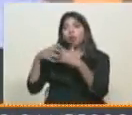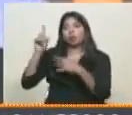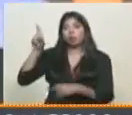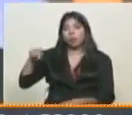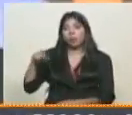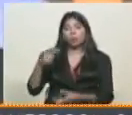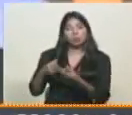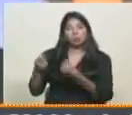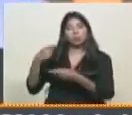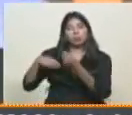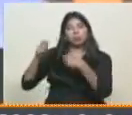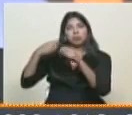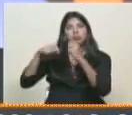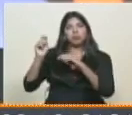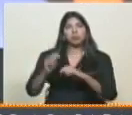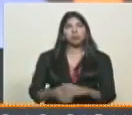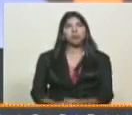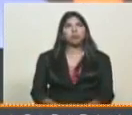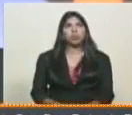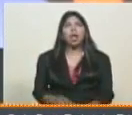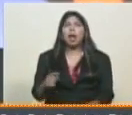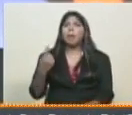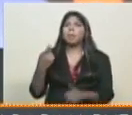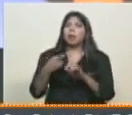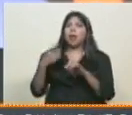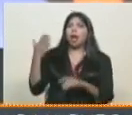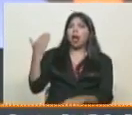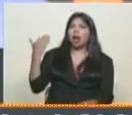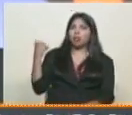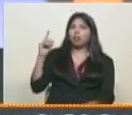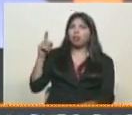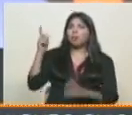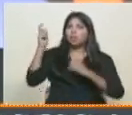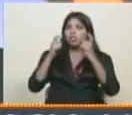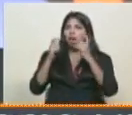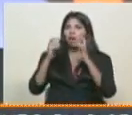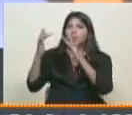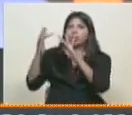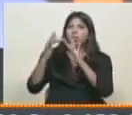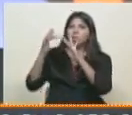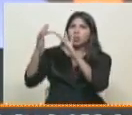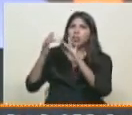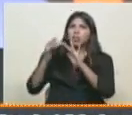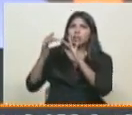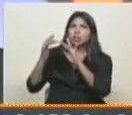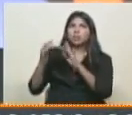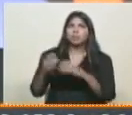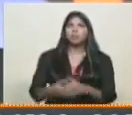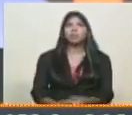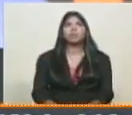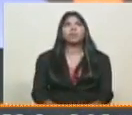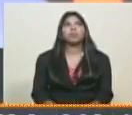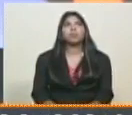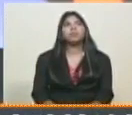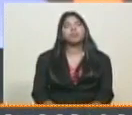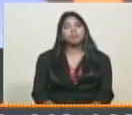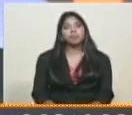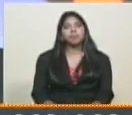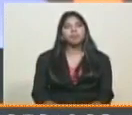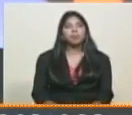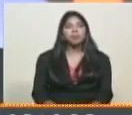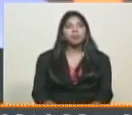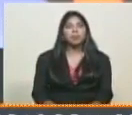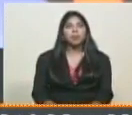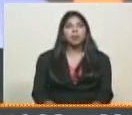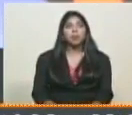éste instauró ger comandante hugo chávez envía porque precisamente se trató de convenir con esos mercados emergentes fíjense